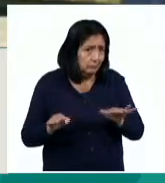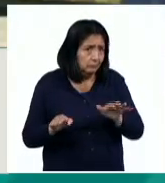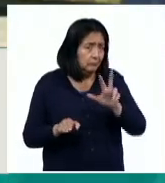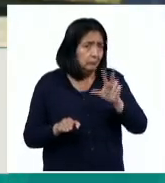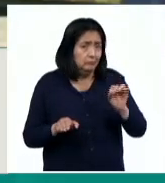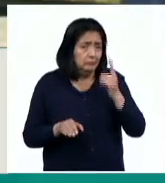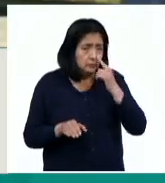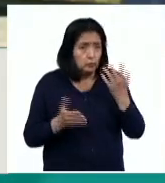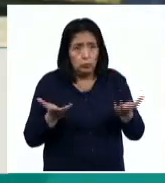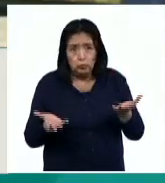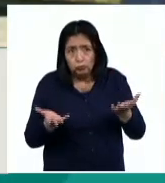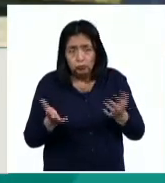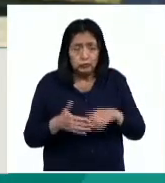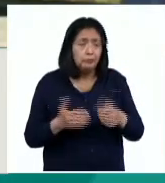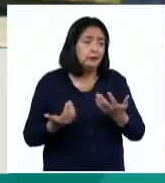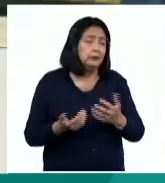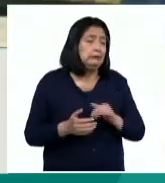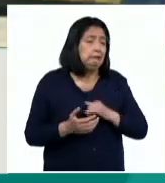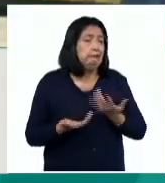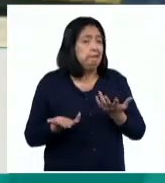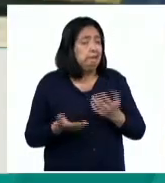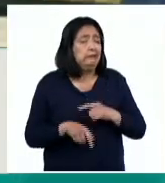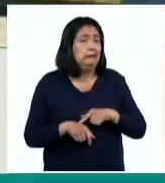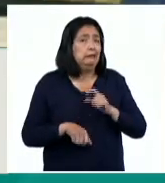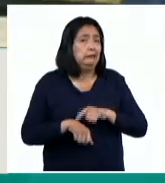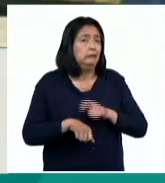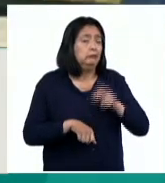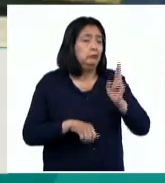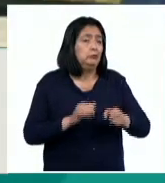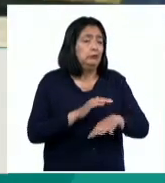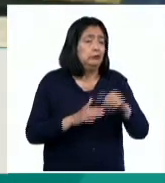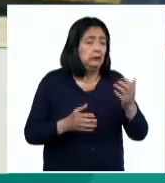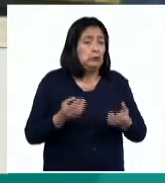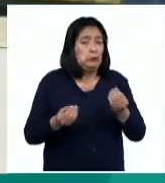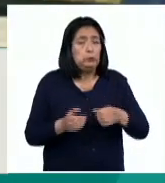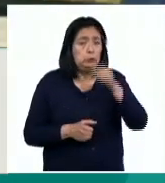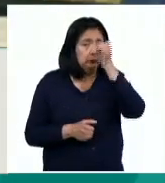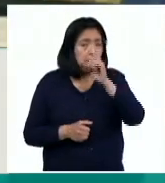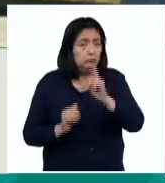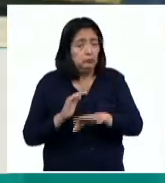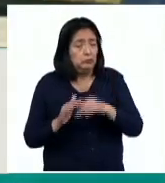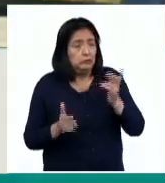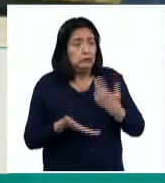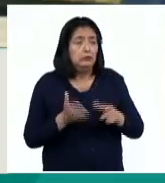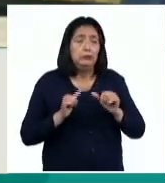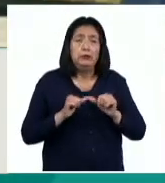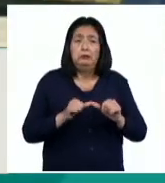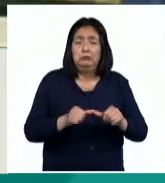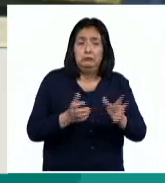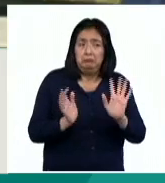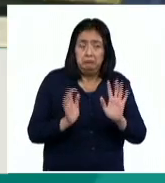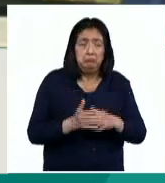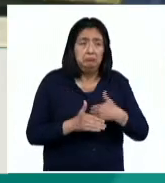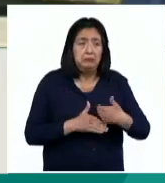si es que hay alguna medida de autoaislamiento restrictiva, ya sea toque de queda, inmovilización los domingos, que vaya a mantenerse